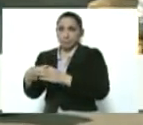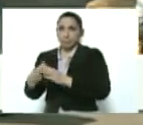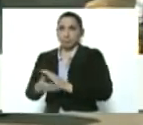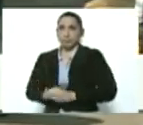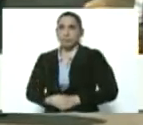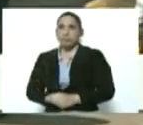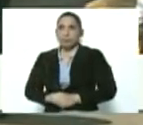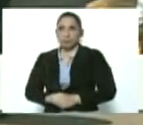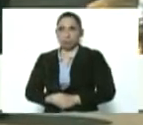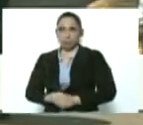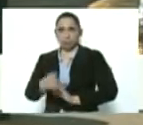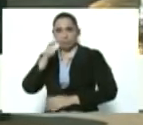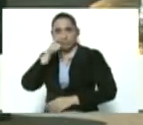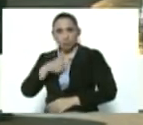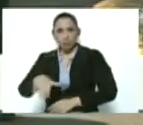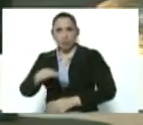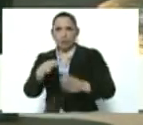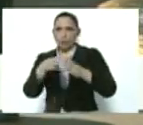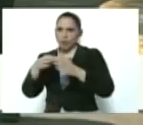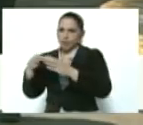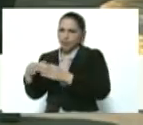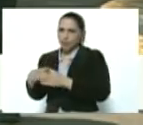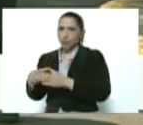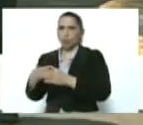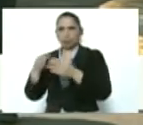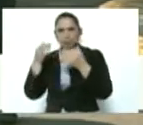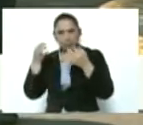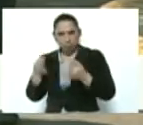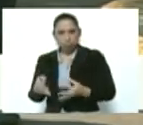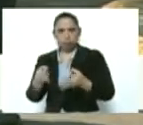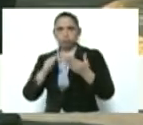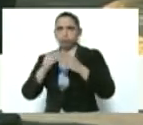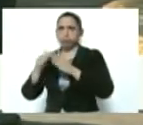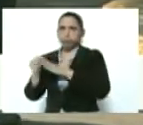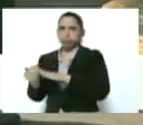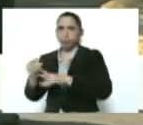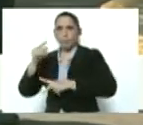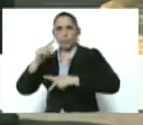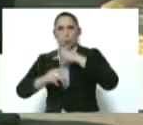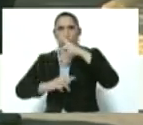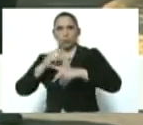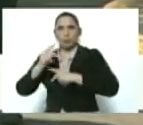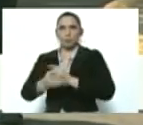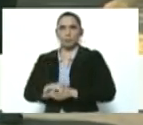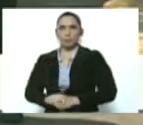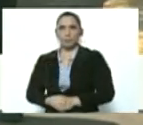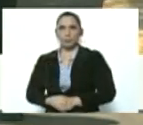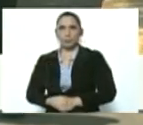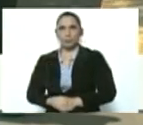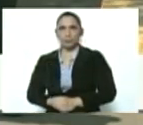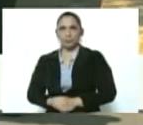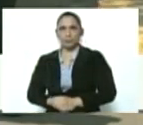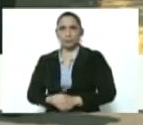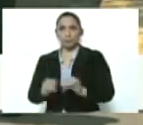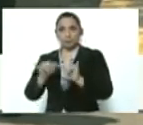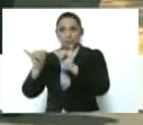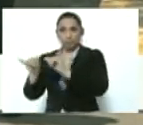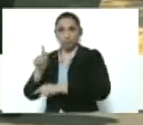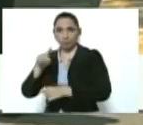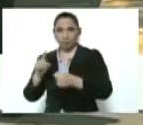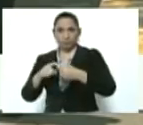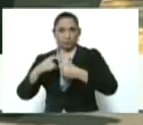un pueblo organizado una organización comunal una comunicación productiva y al mismo tiempo que han incorporado